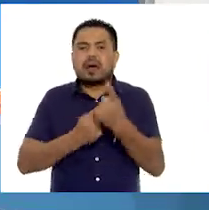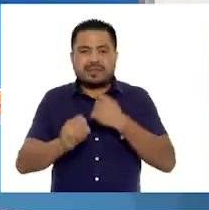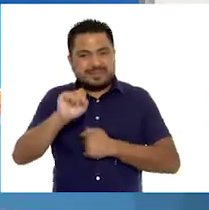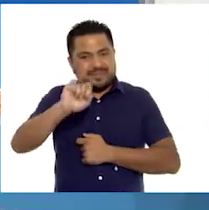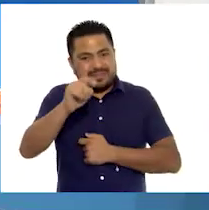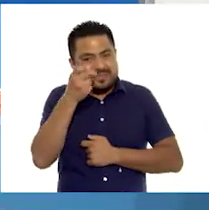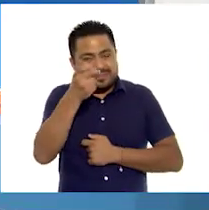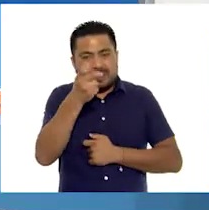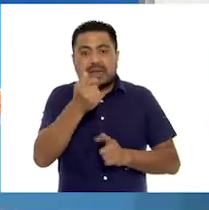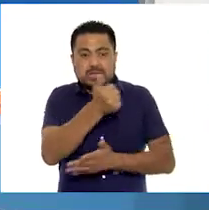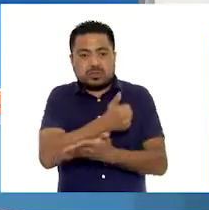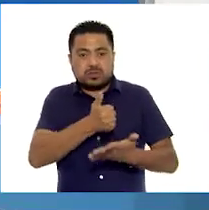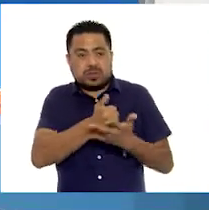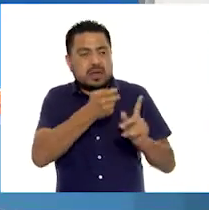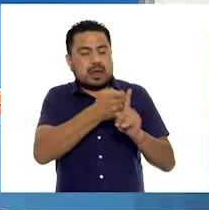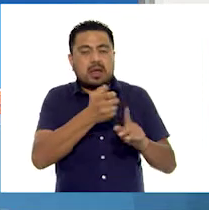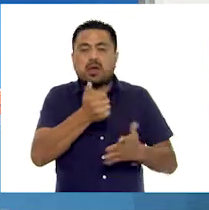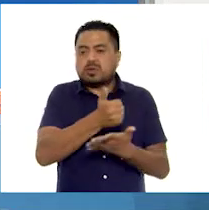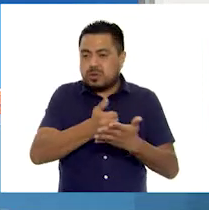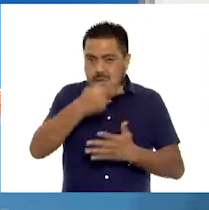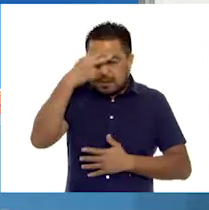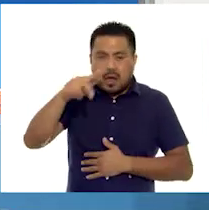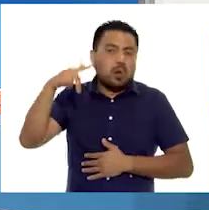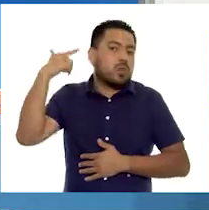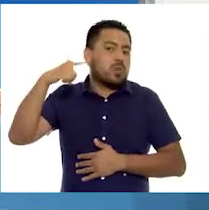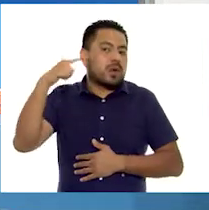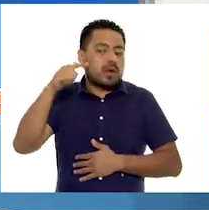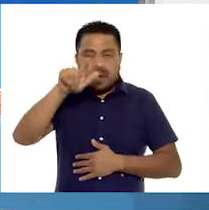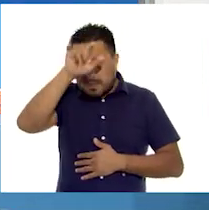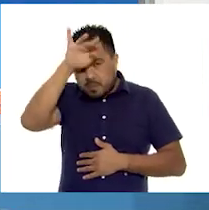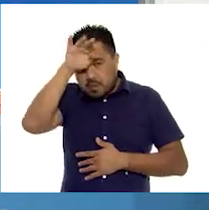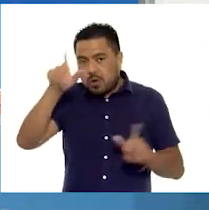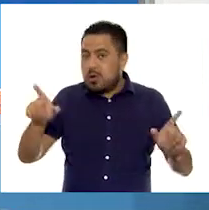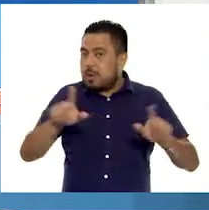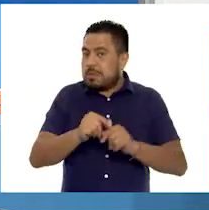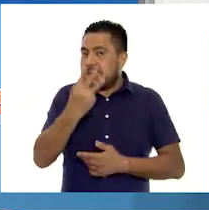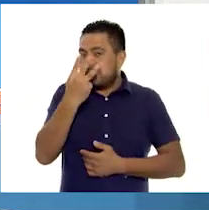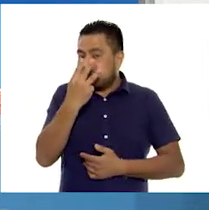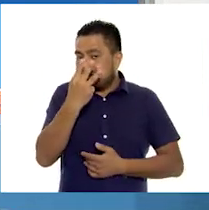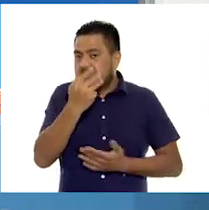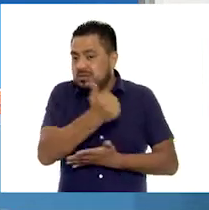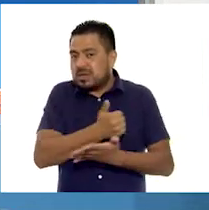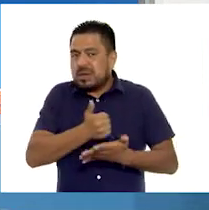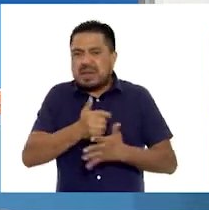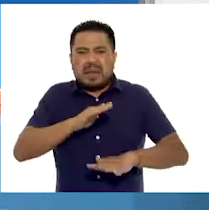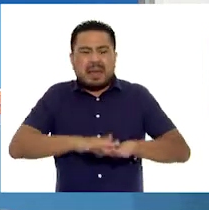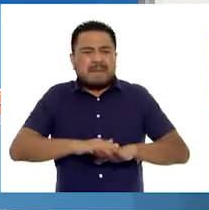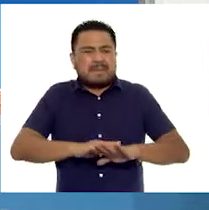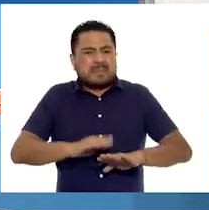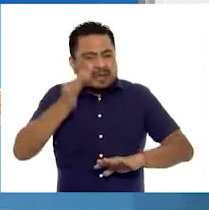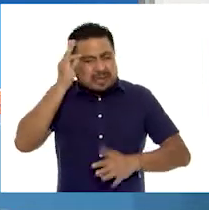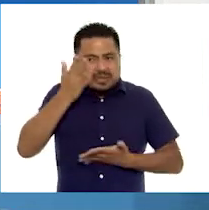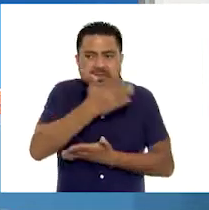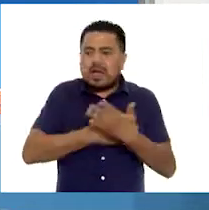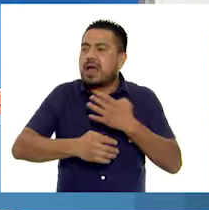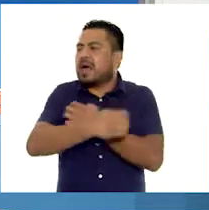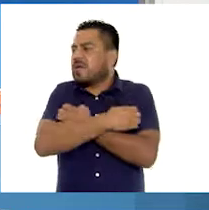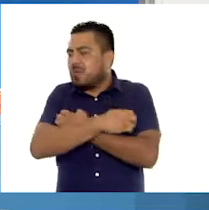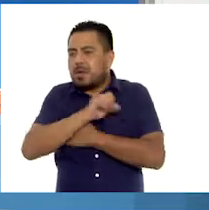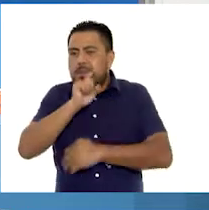estas ciudades fueron la ciudad de méxico guadalajara y monterrey donde se concentraban los servicios médicos y educativos